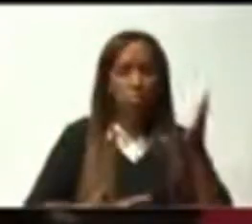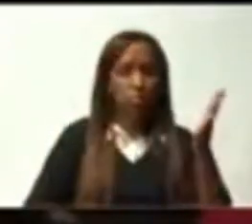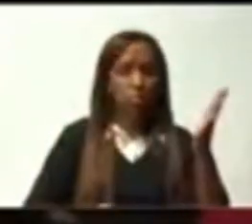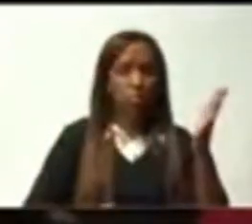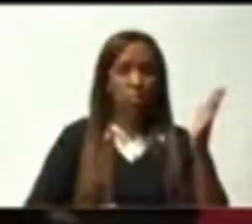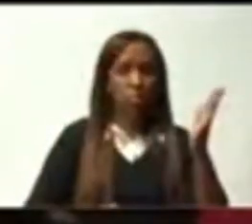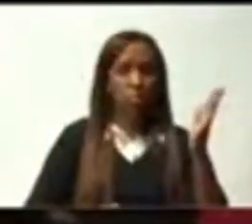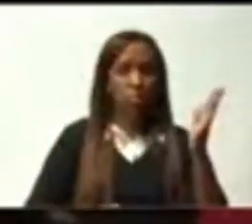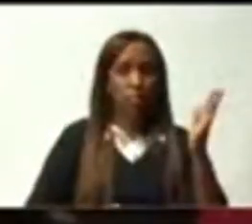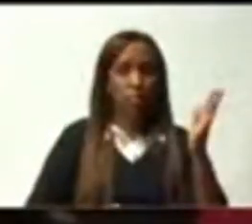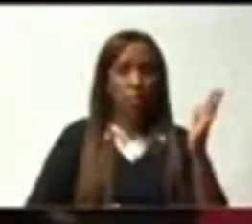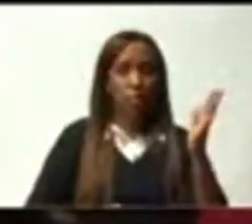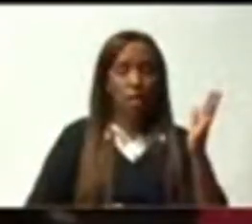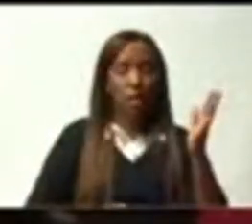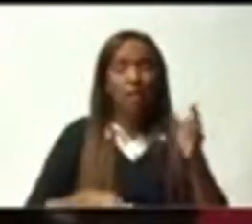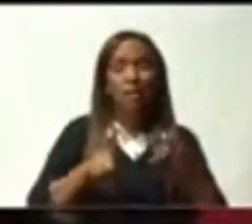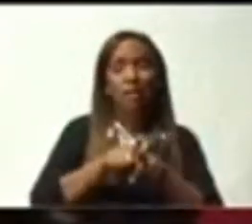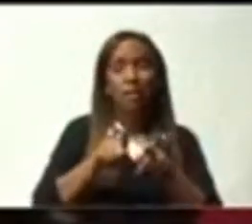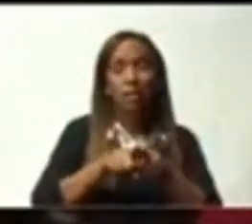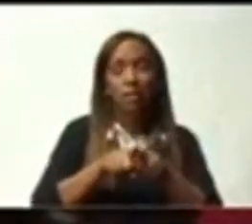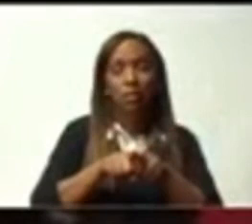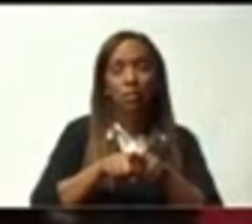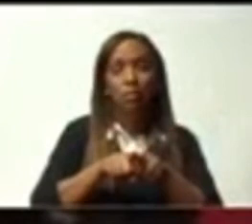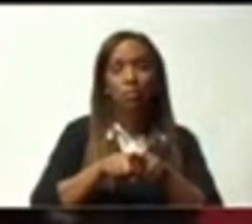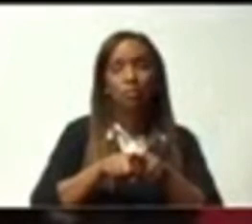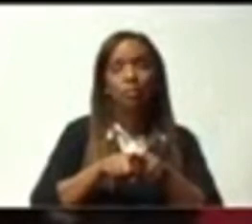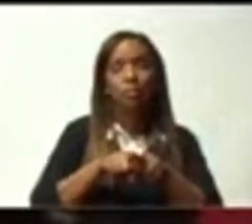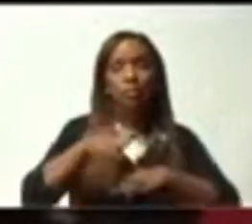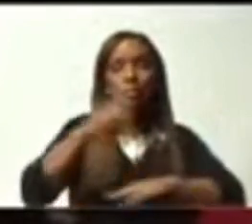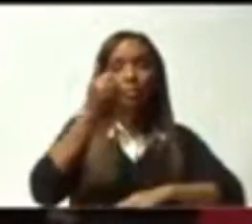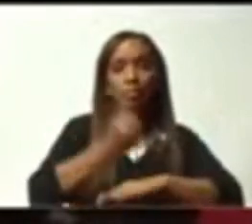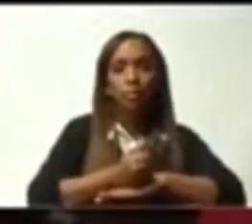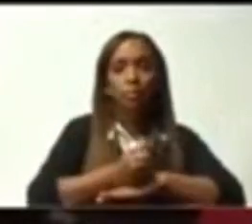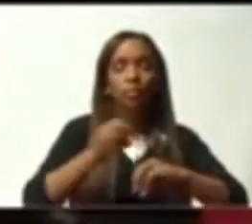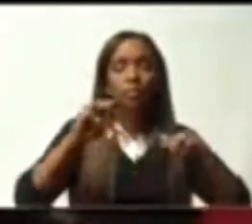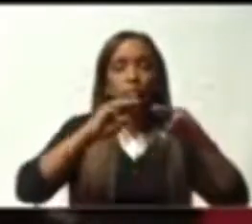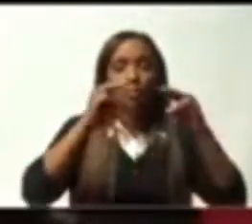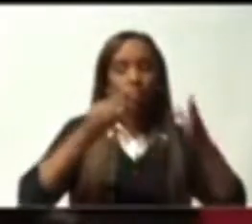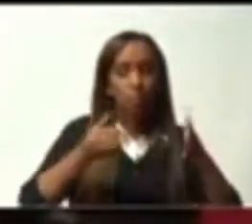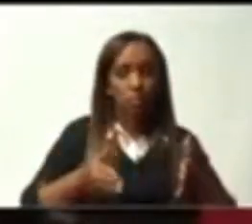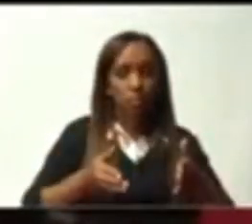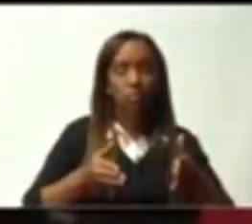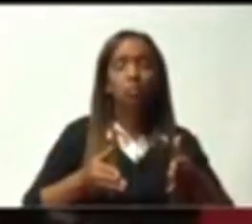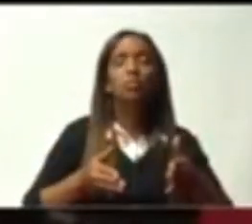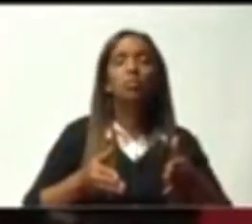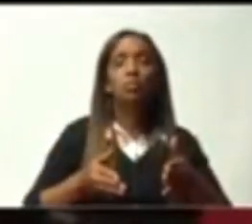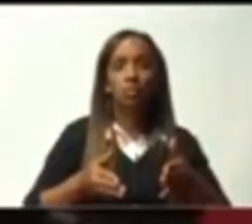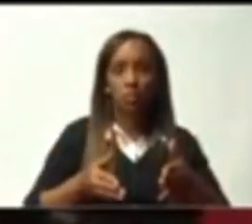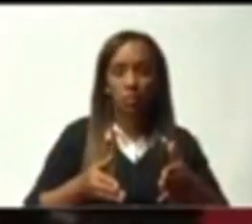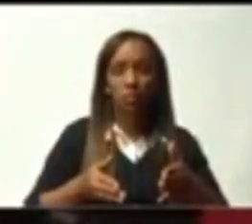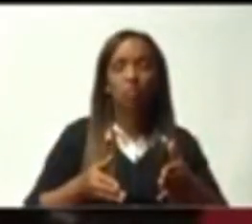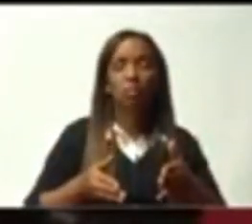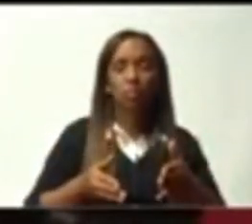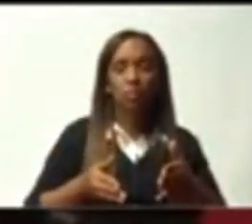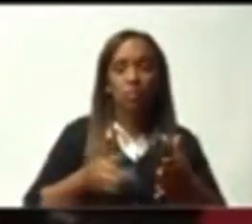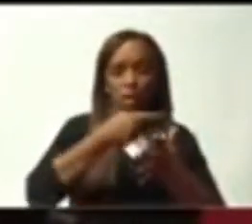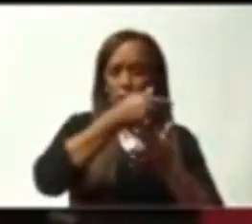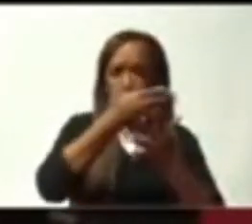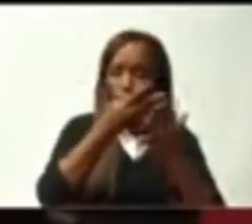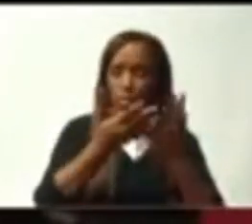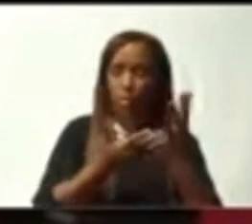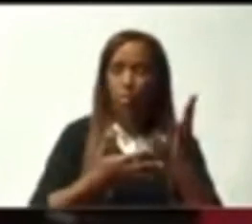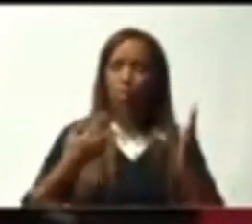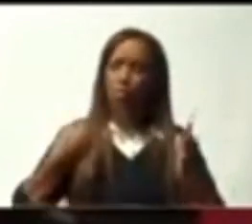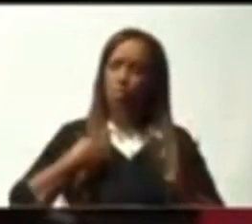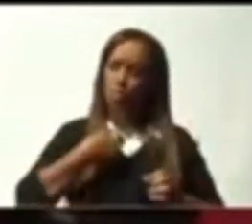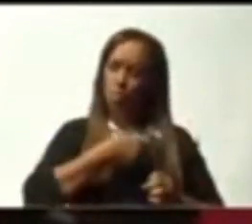y creamos varios ministerios, instituimos el país. Y hoy no va a ser la excepción, porque